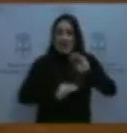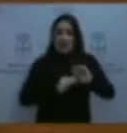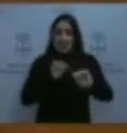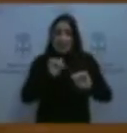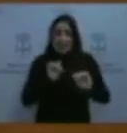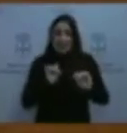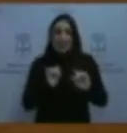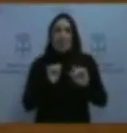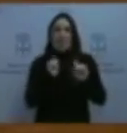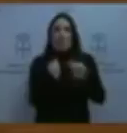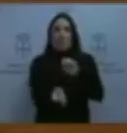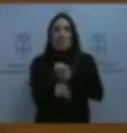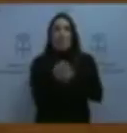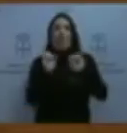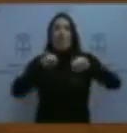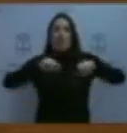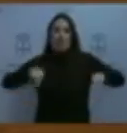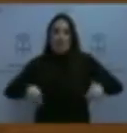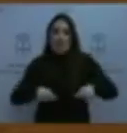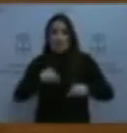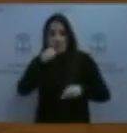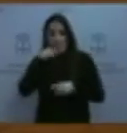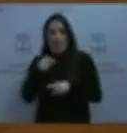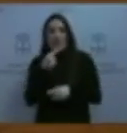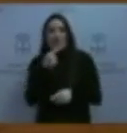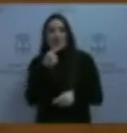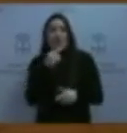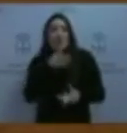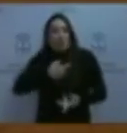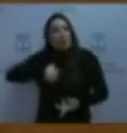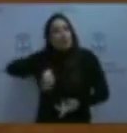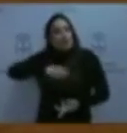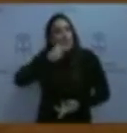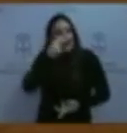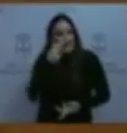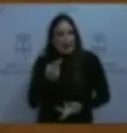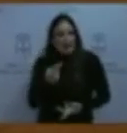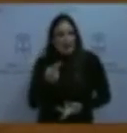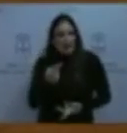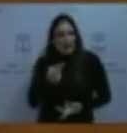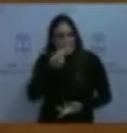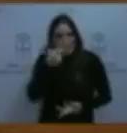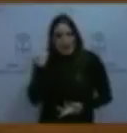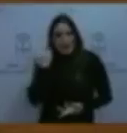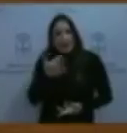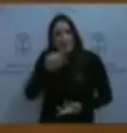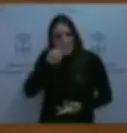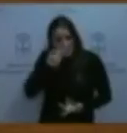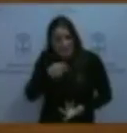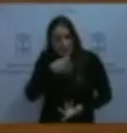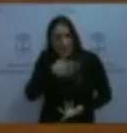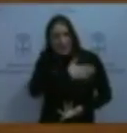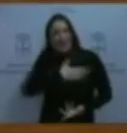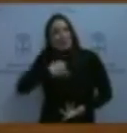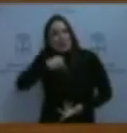un convenio y decía el señor Solar Menéndez, porque a nosotros nos interesaba, lógicamente, y nos interesa, y nos sigue interesando que esto